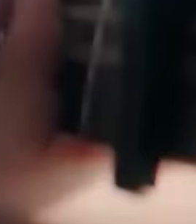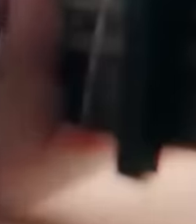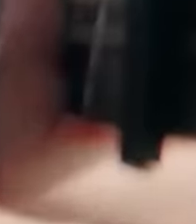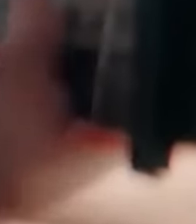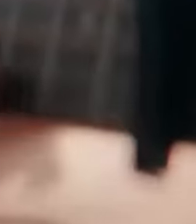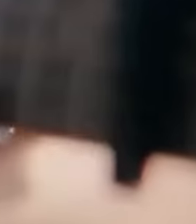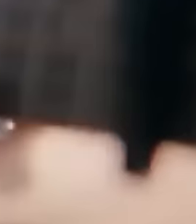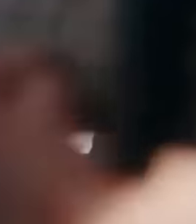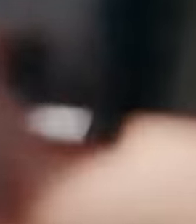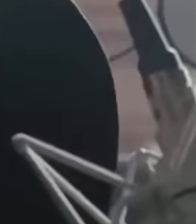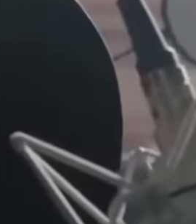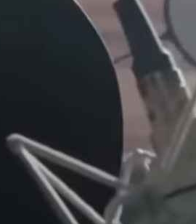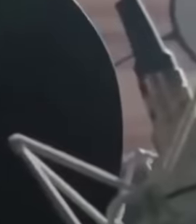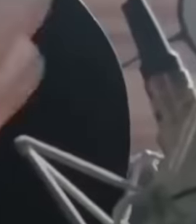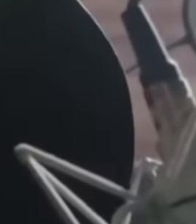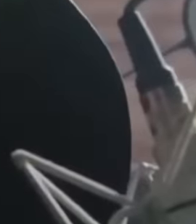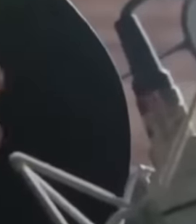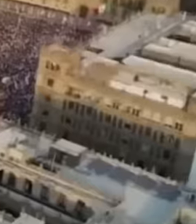desapareció.